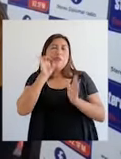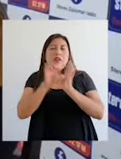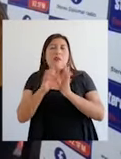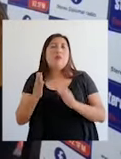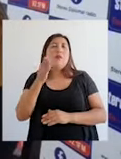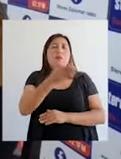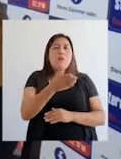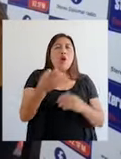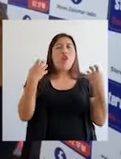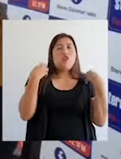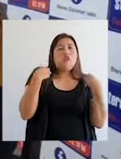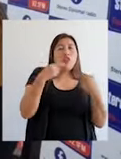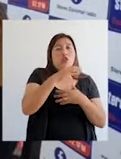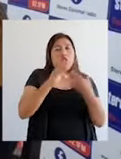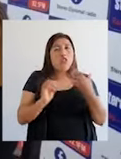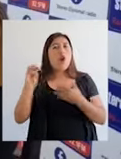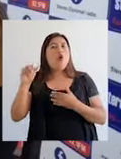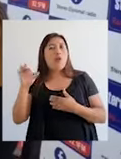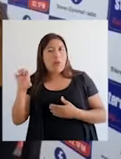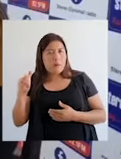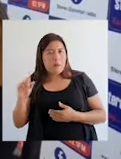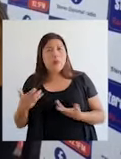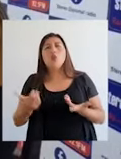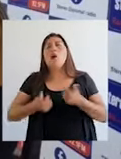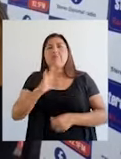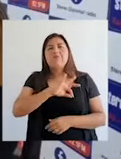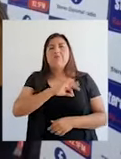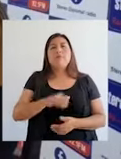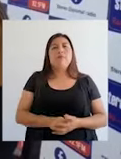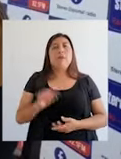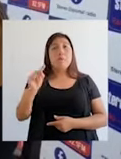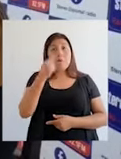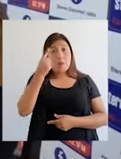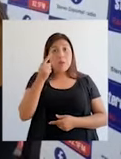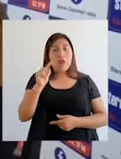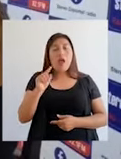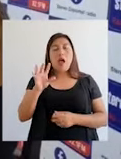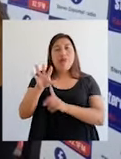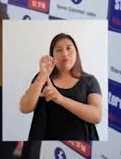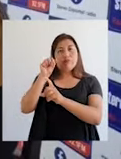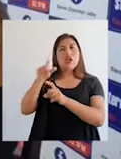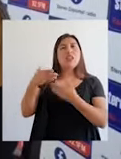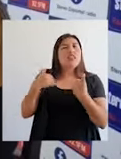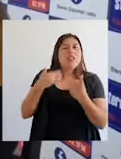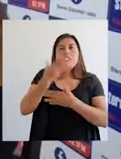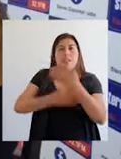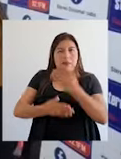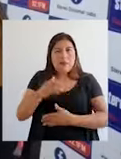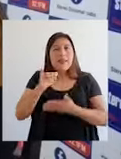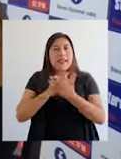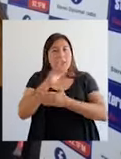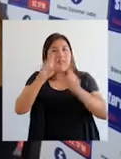registro, ya sea mediante OMAPEP o directamente a CONADIS? Lo primero es que puede lograr la identificación de esa persona con discapacidad y a través de